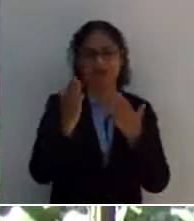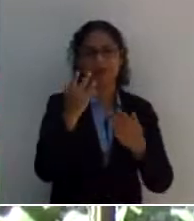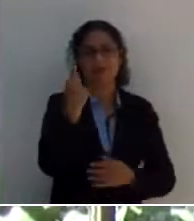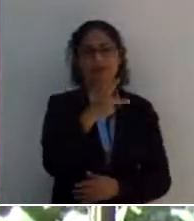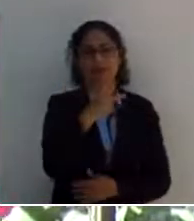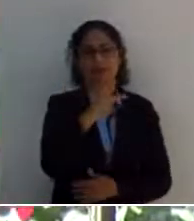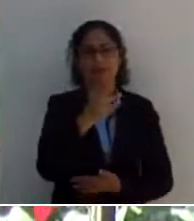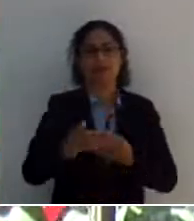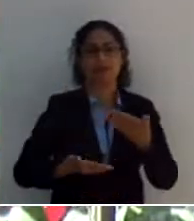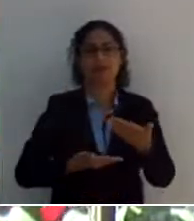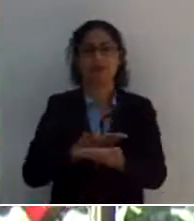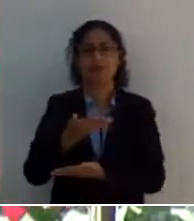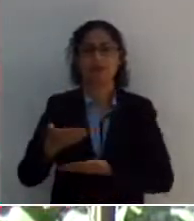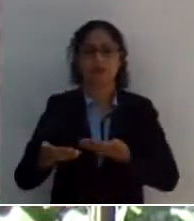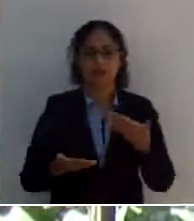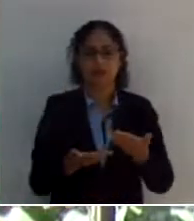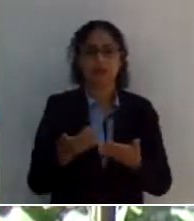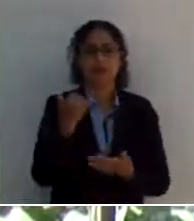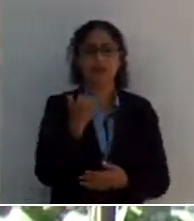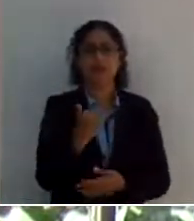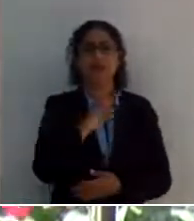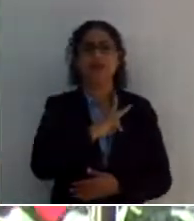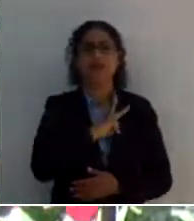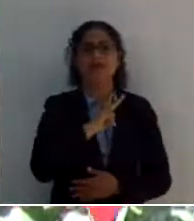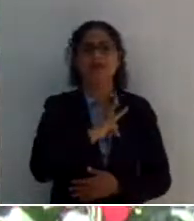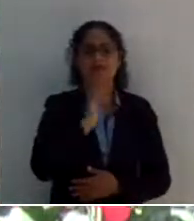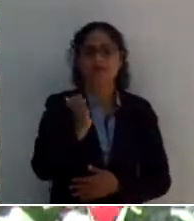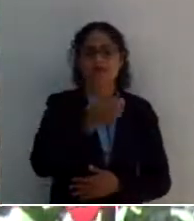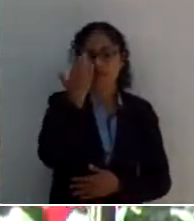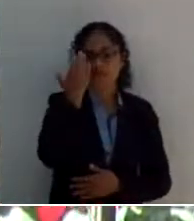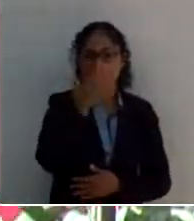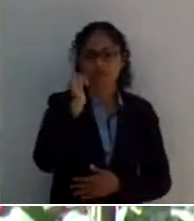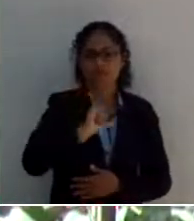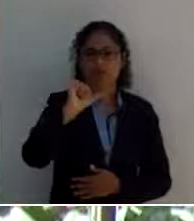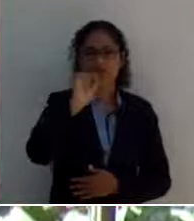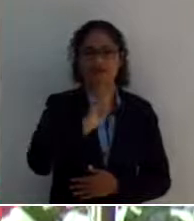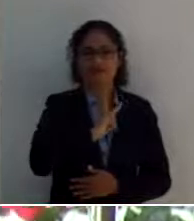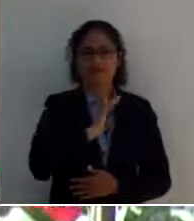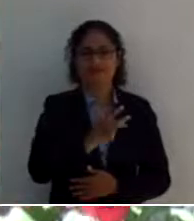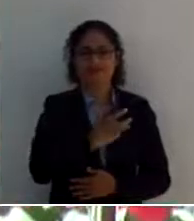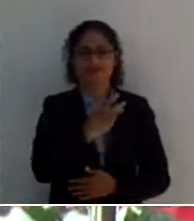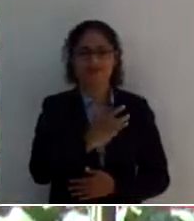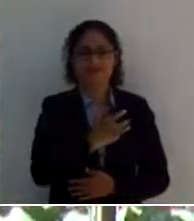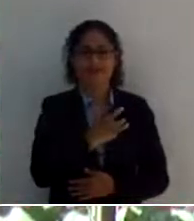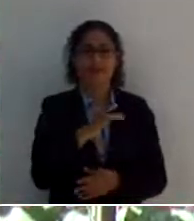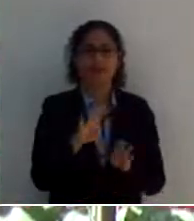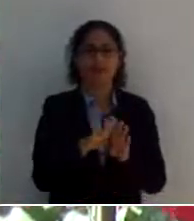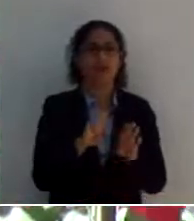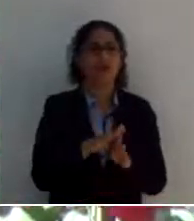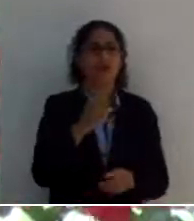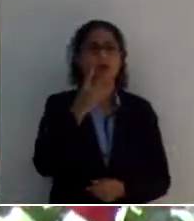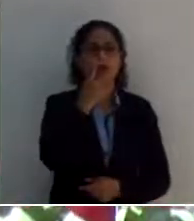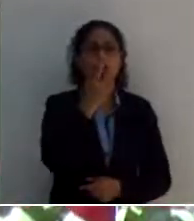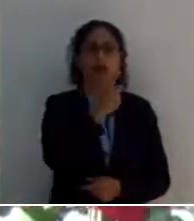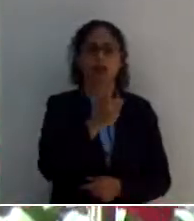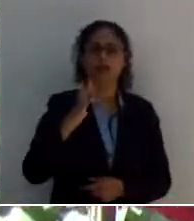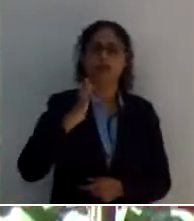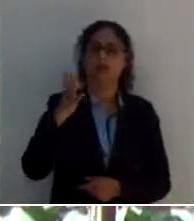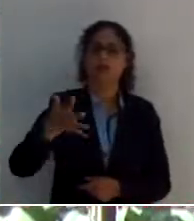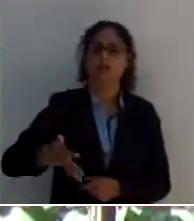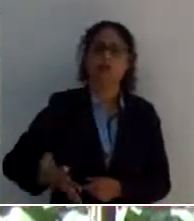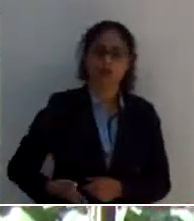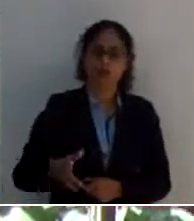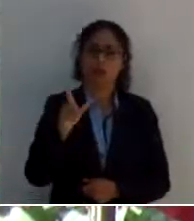del servicio y la vocación de ser, como dijo Edwin,